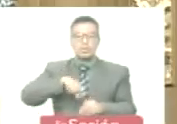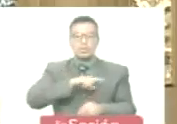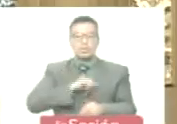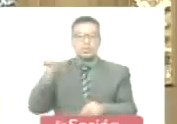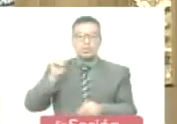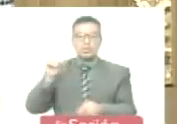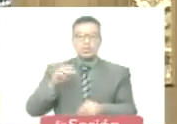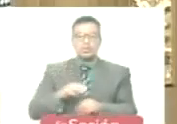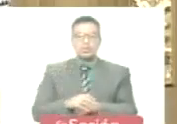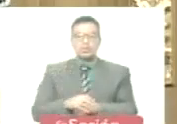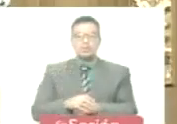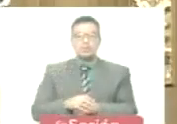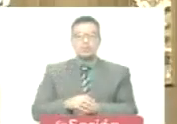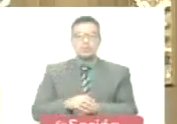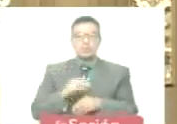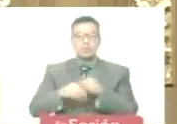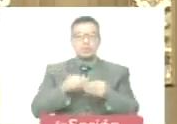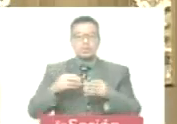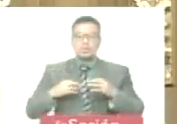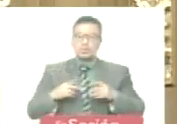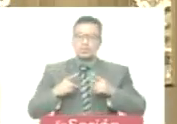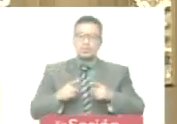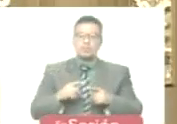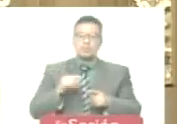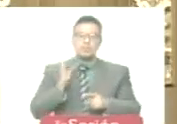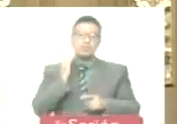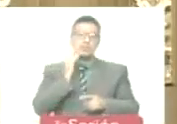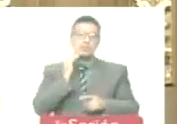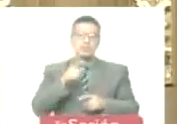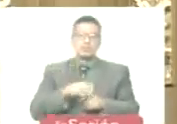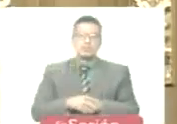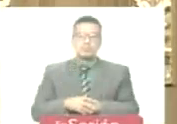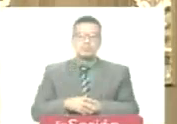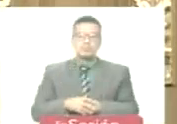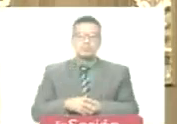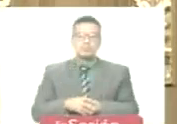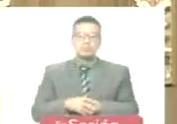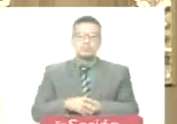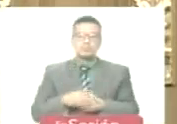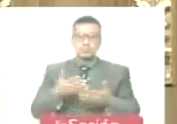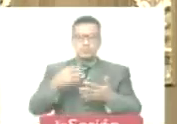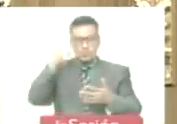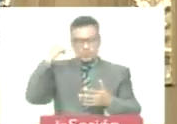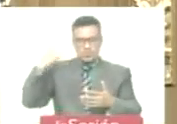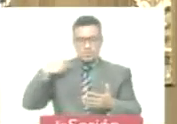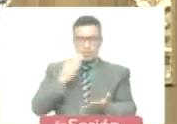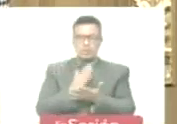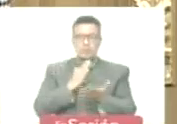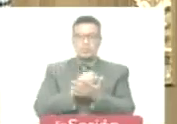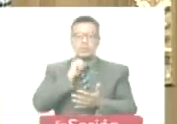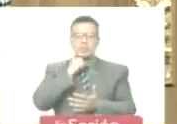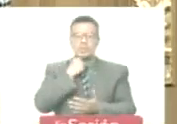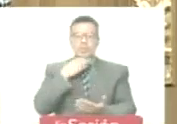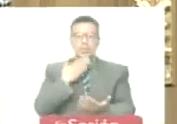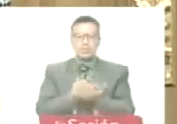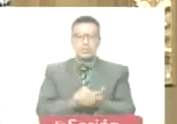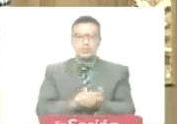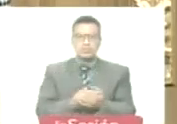Venezuela en materia de salud. Por eso, rendir honor siempre a Rusia y